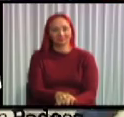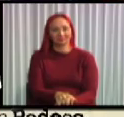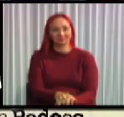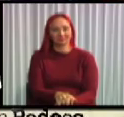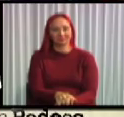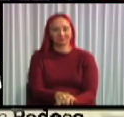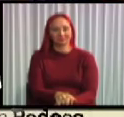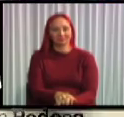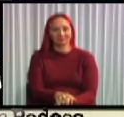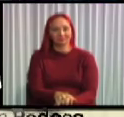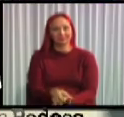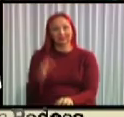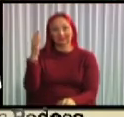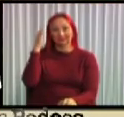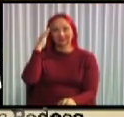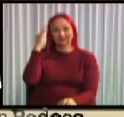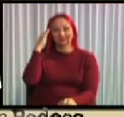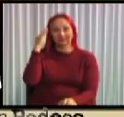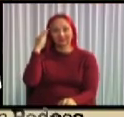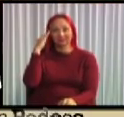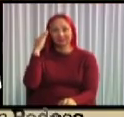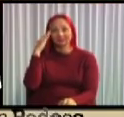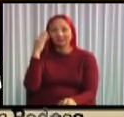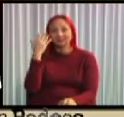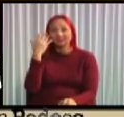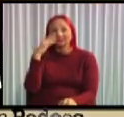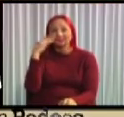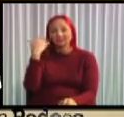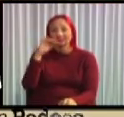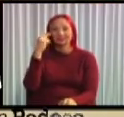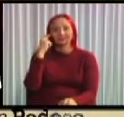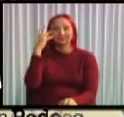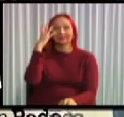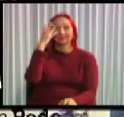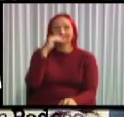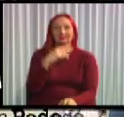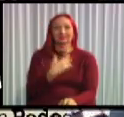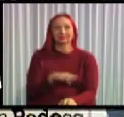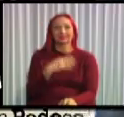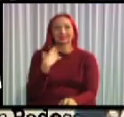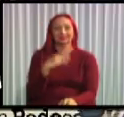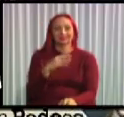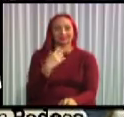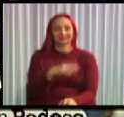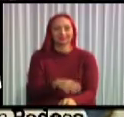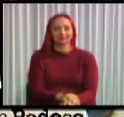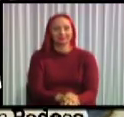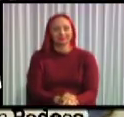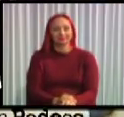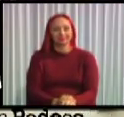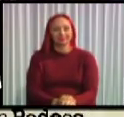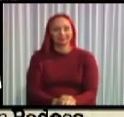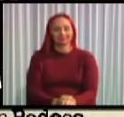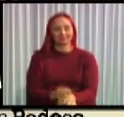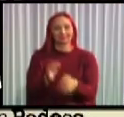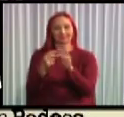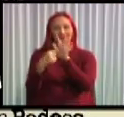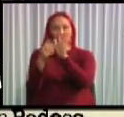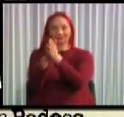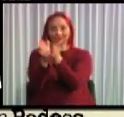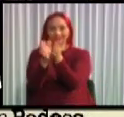es que sí saben. Es que la punta de los zapatos. A ver. Ah. No solamente. ¡Bravo!